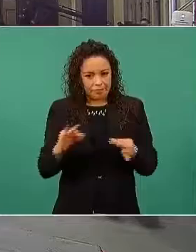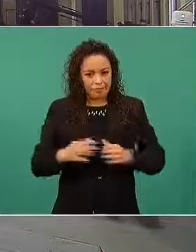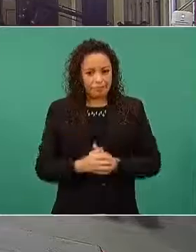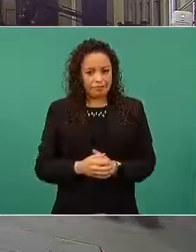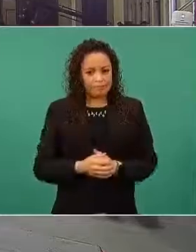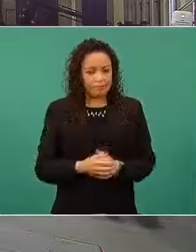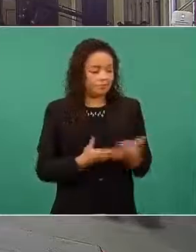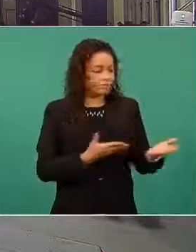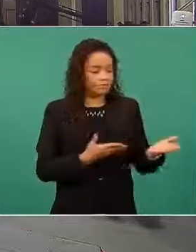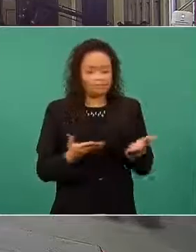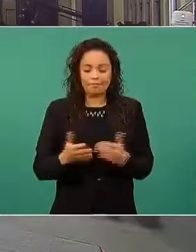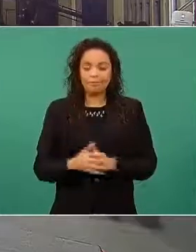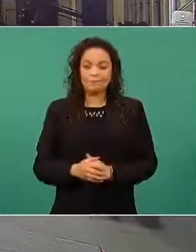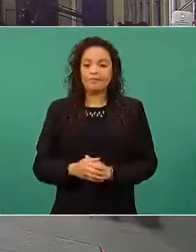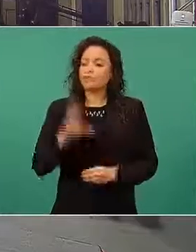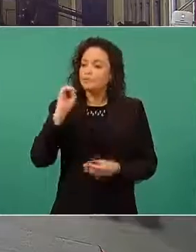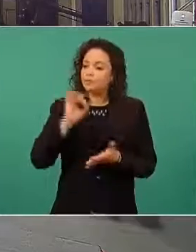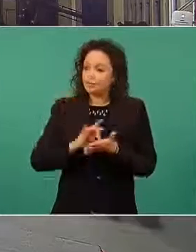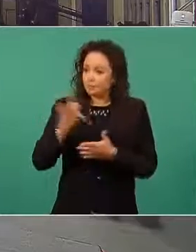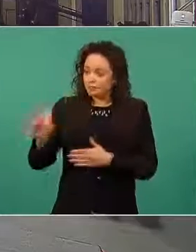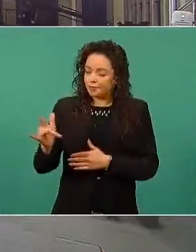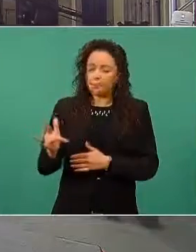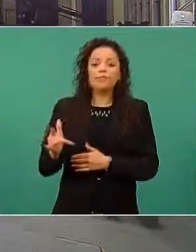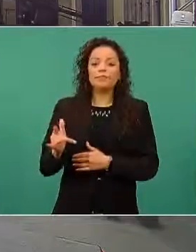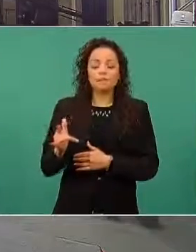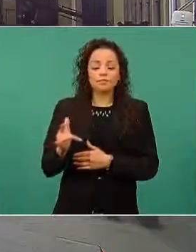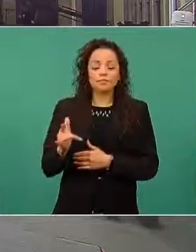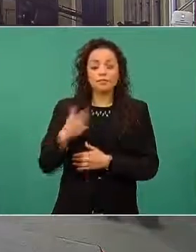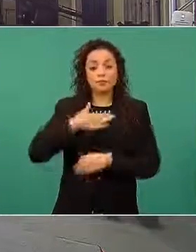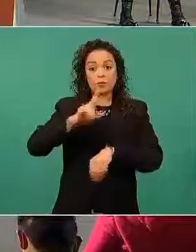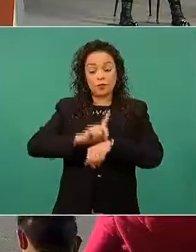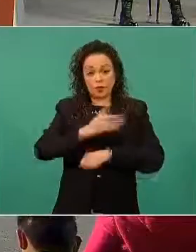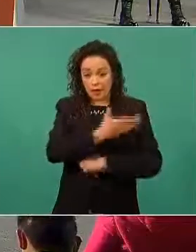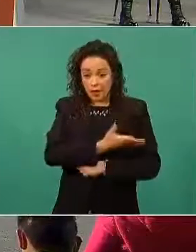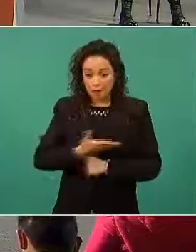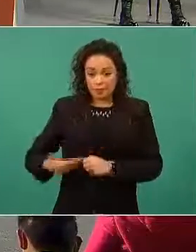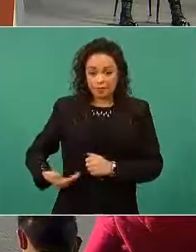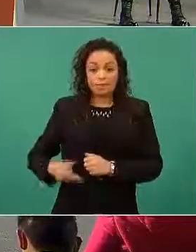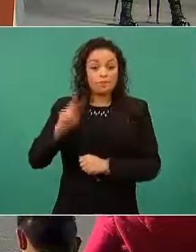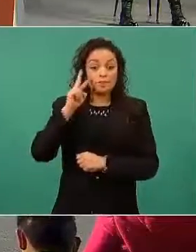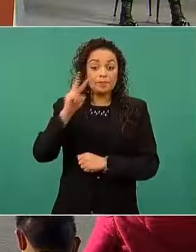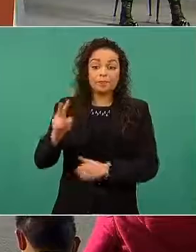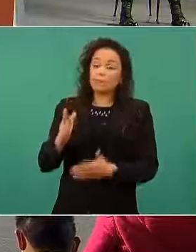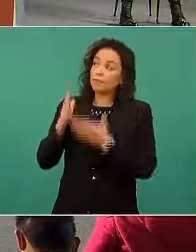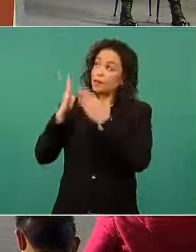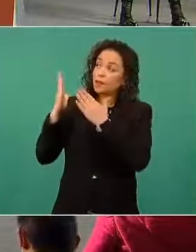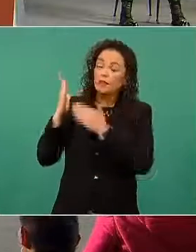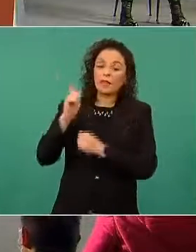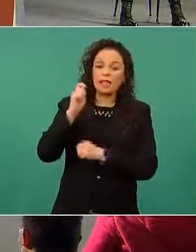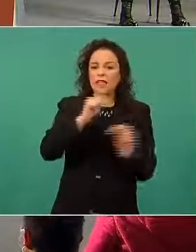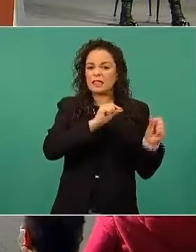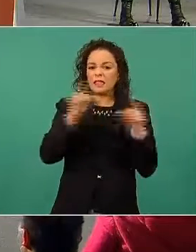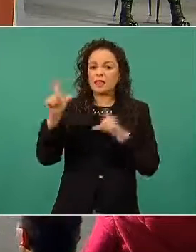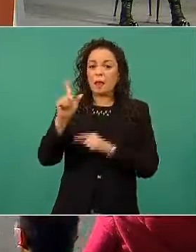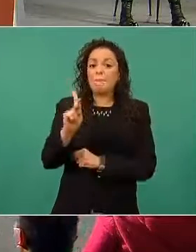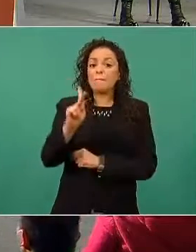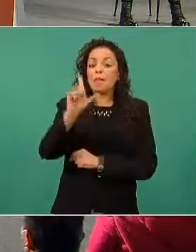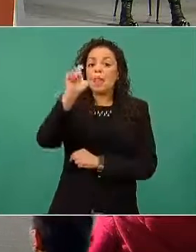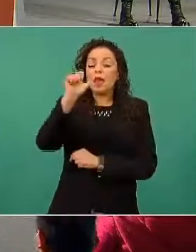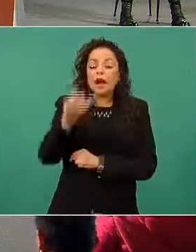Gracias. Buenos días, señor presidente. Bueno, esta es la planeación con la que se ha